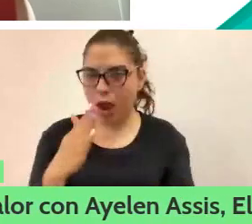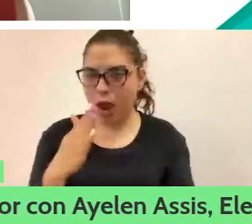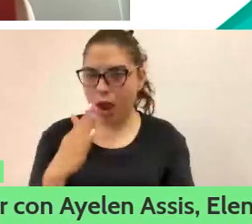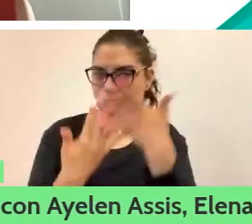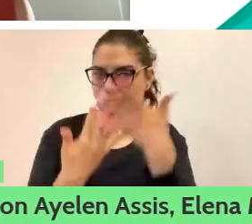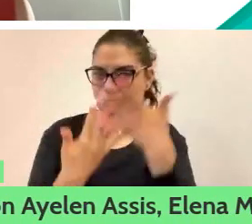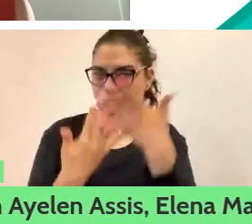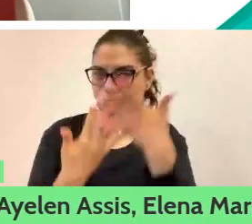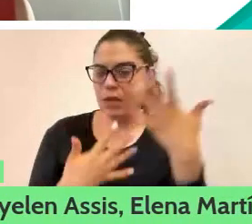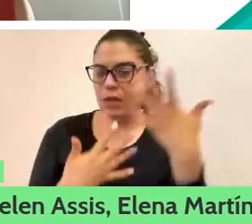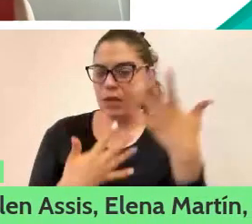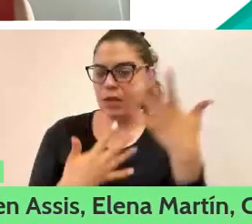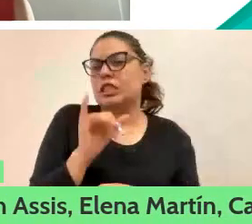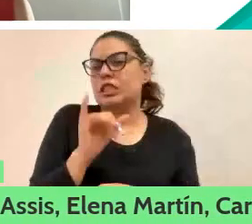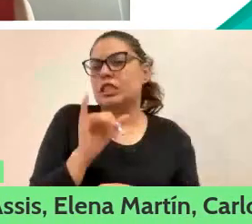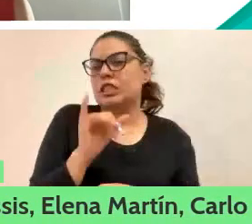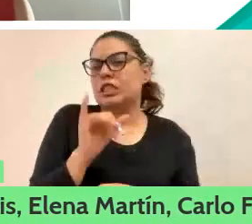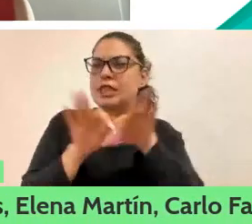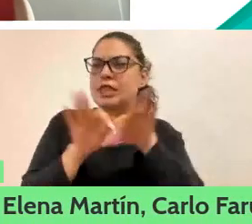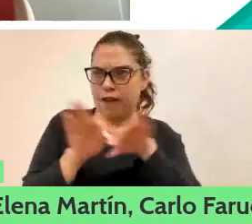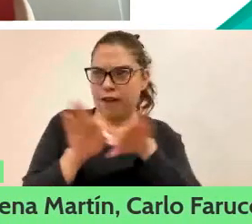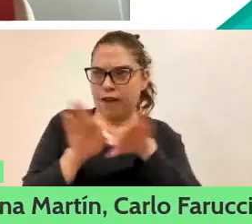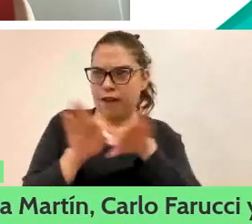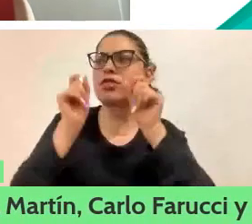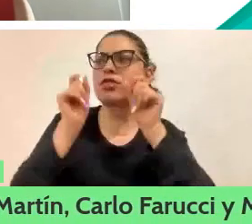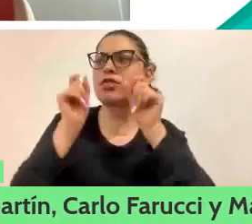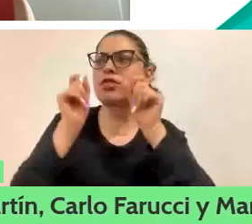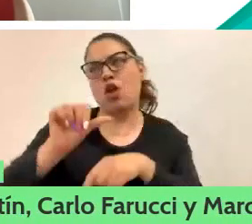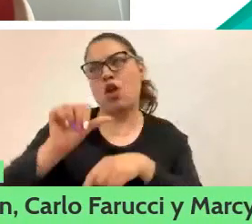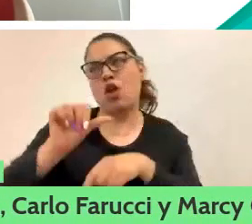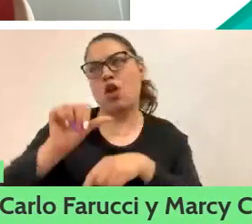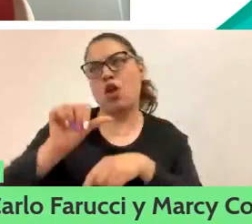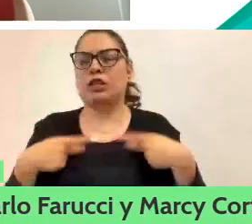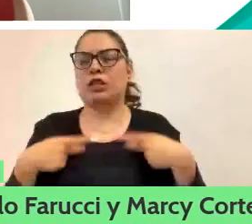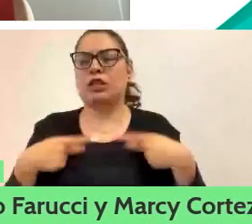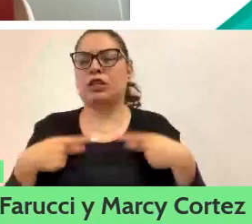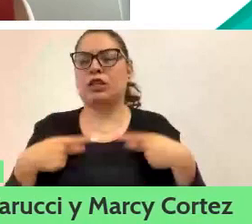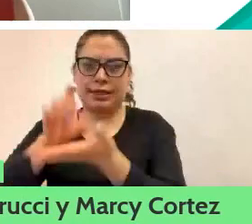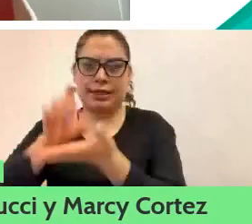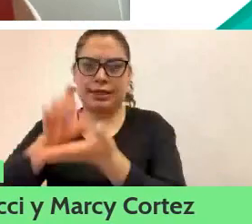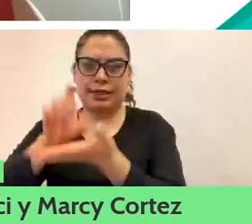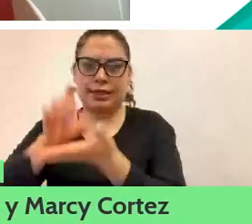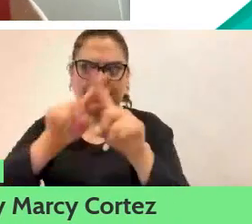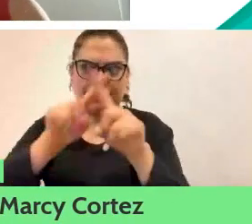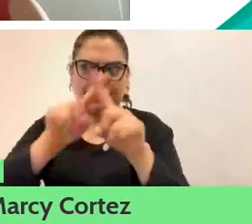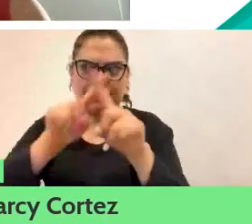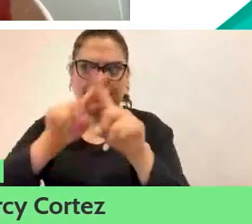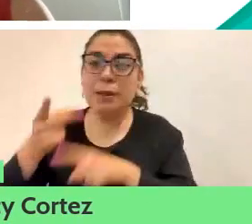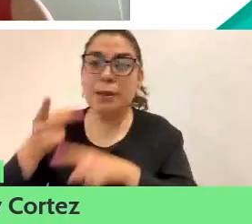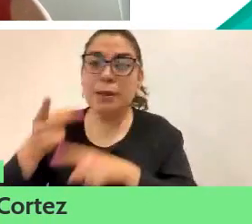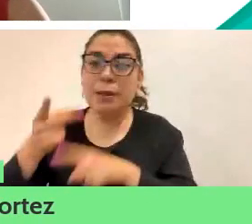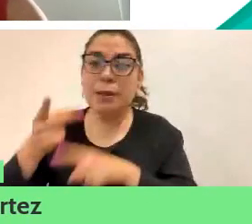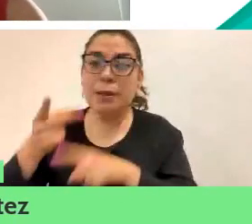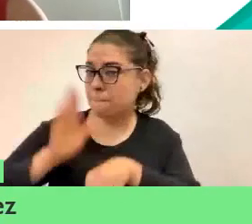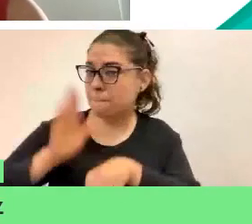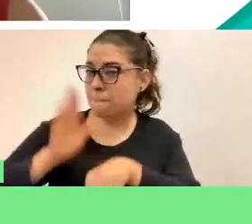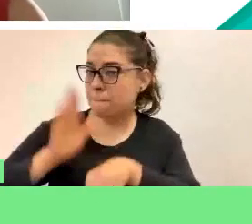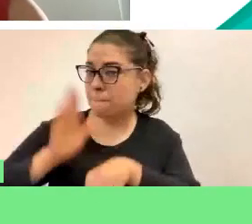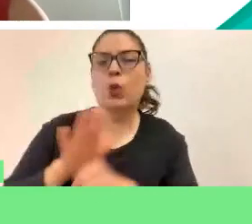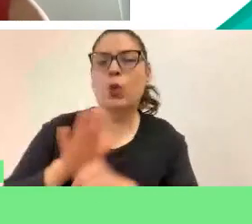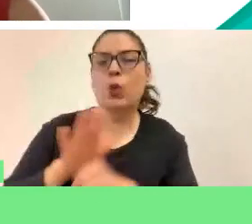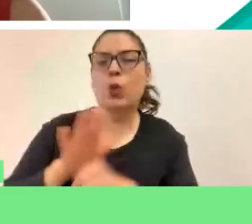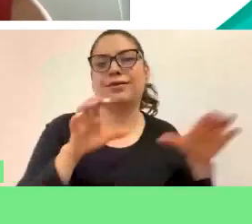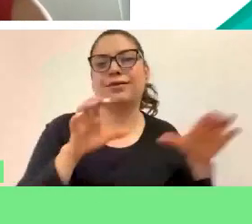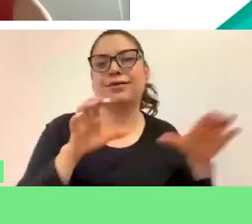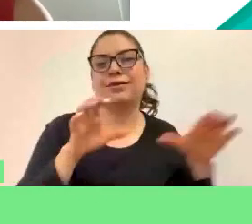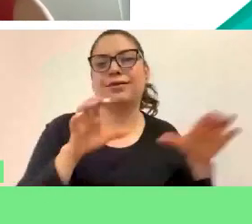otras discapacidades, pero son las dos más fuertes. Lo que nosotros tratamos de hacer cuando una empresa nos trae un desafío, nos dice, che, este servicio no lo tenés, pero